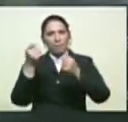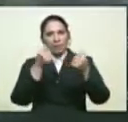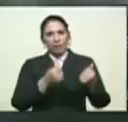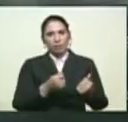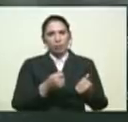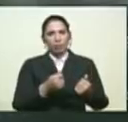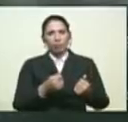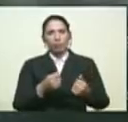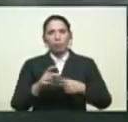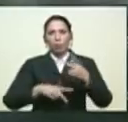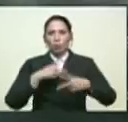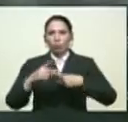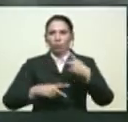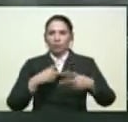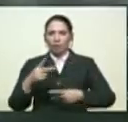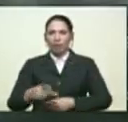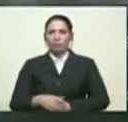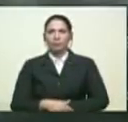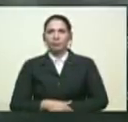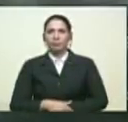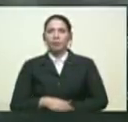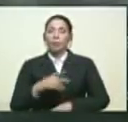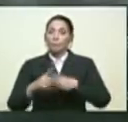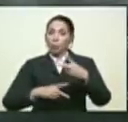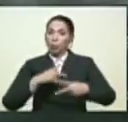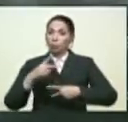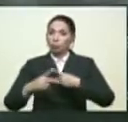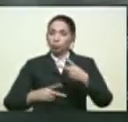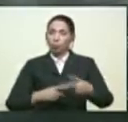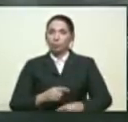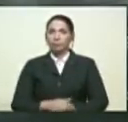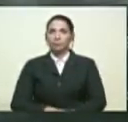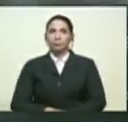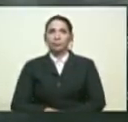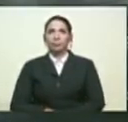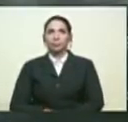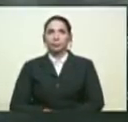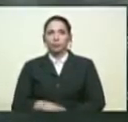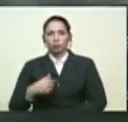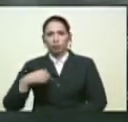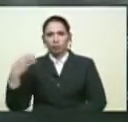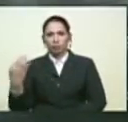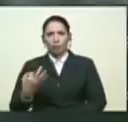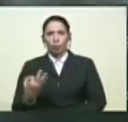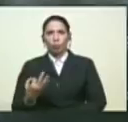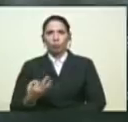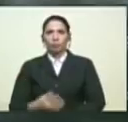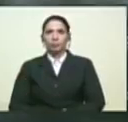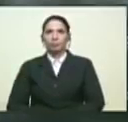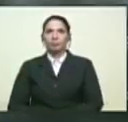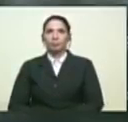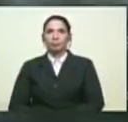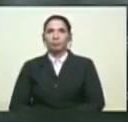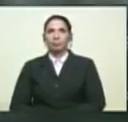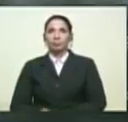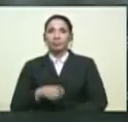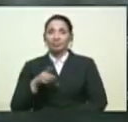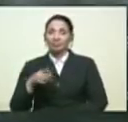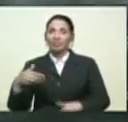productividad, de producción. Y estoy seguro que este